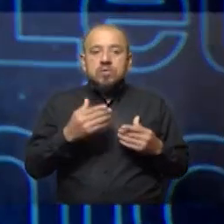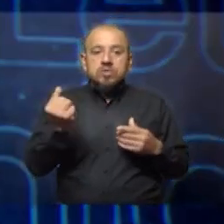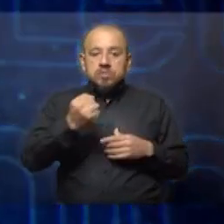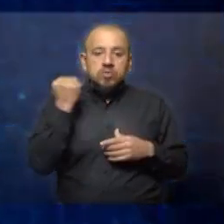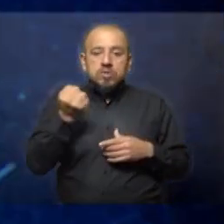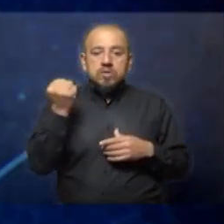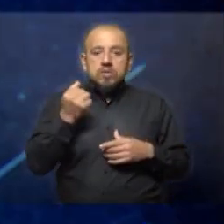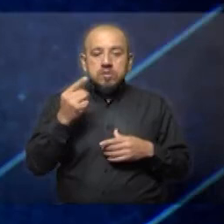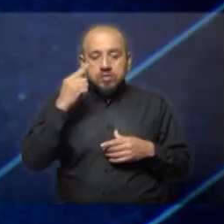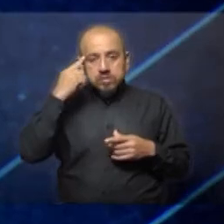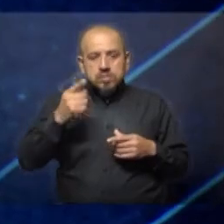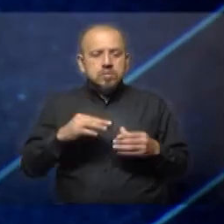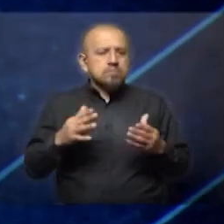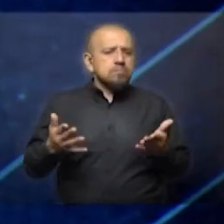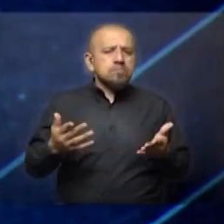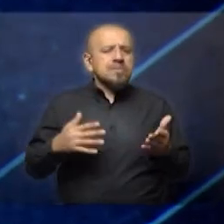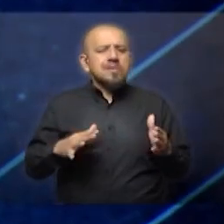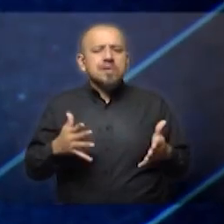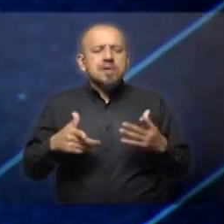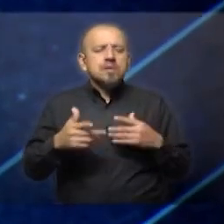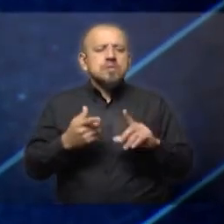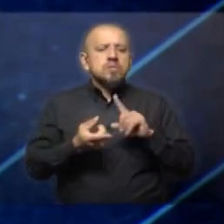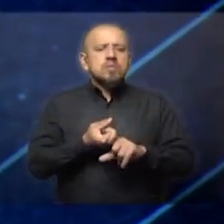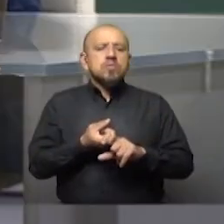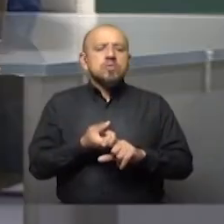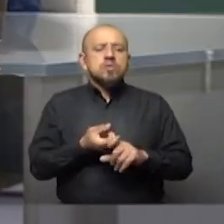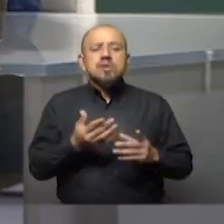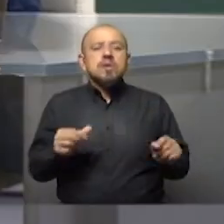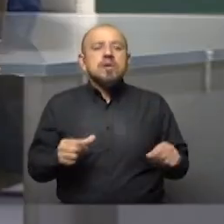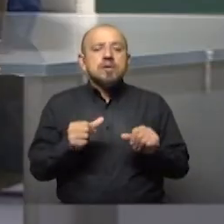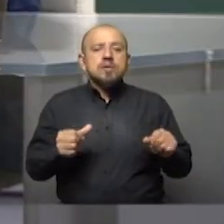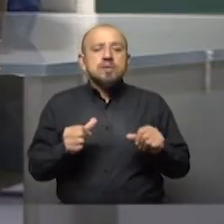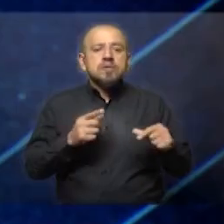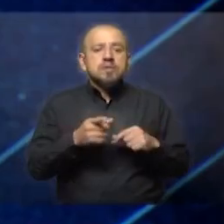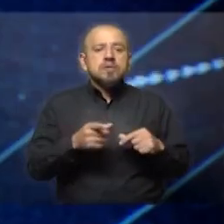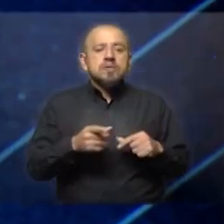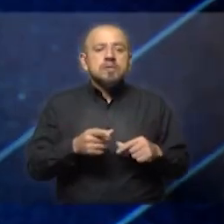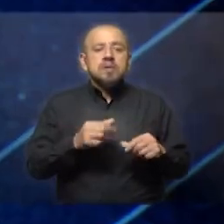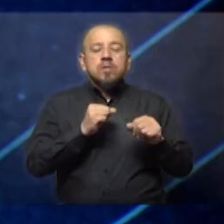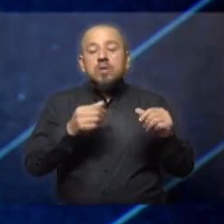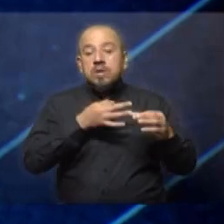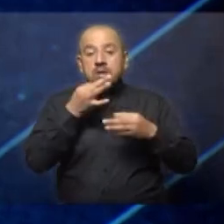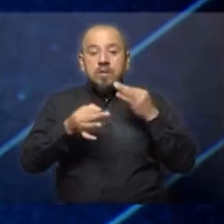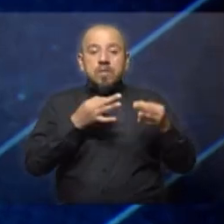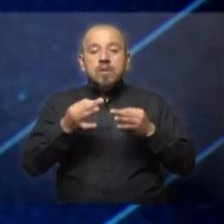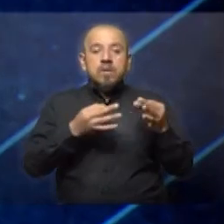que la mujer entienda A qué se ocupa de qué se ocupa su marido eso ocupación que pueda explicarla que pueda entender Cómo